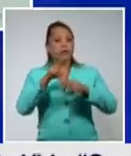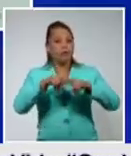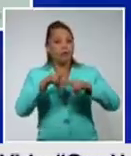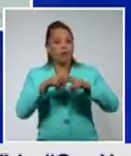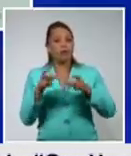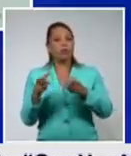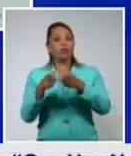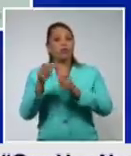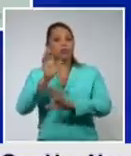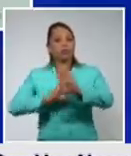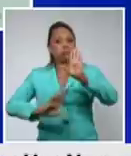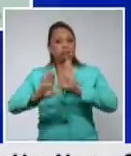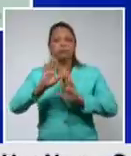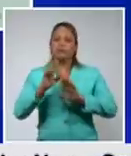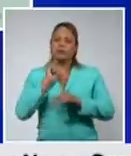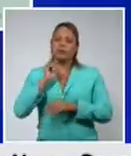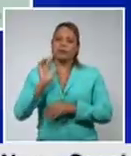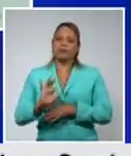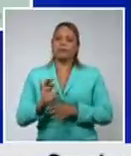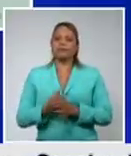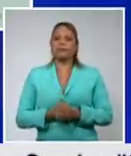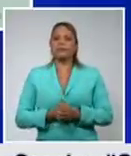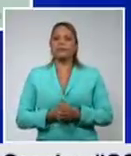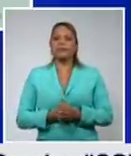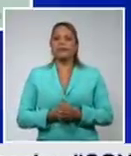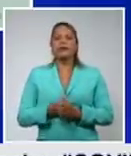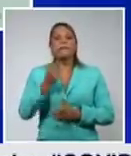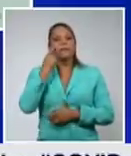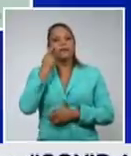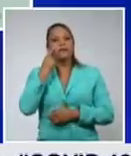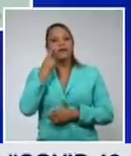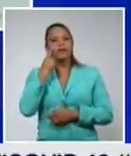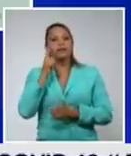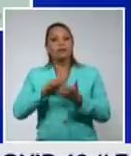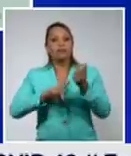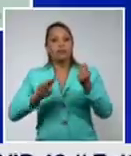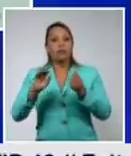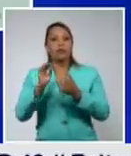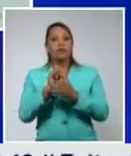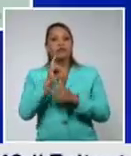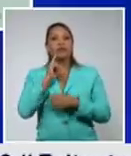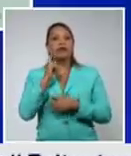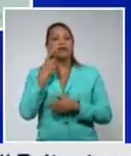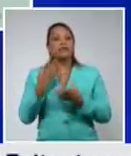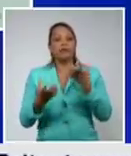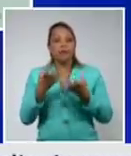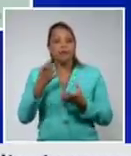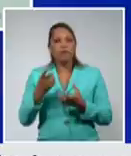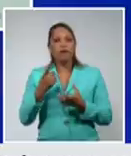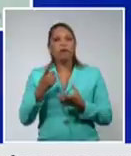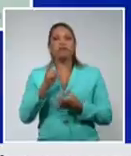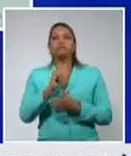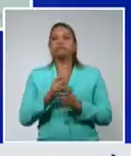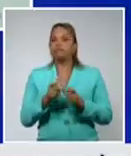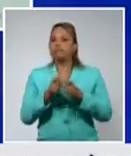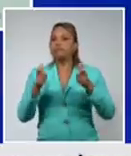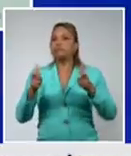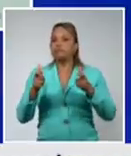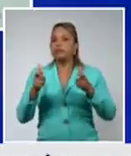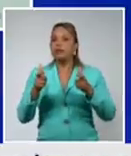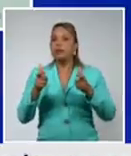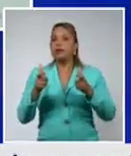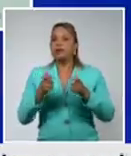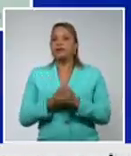Defensa y todo lo demás. Pues el mayor número ayer de los 11 diagnosticados, del municipio